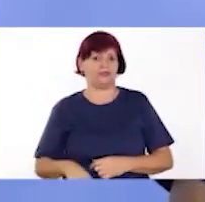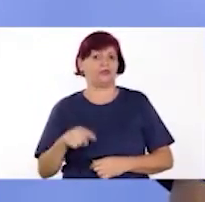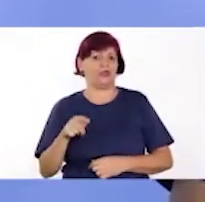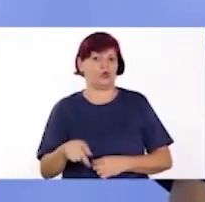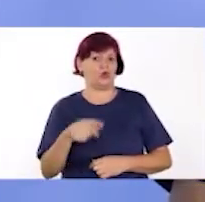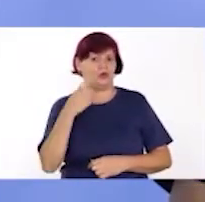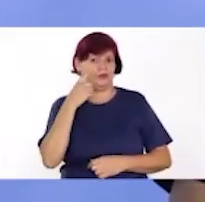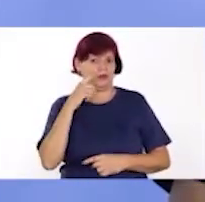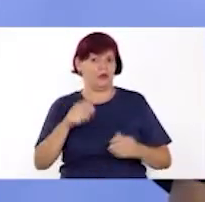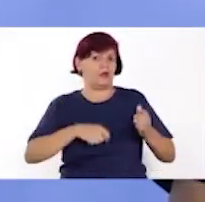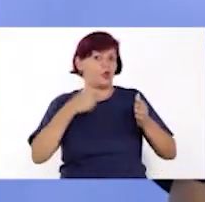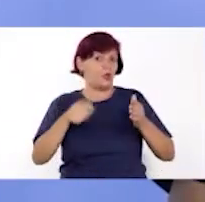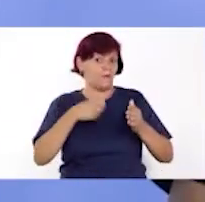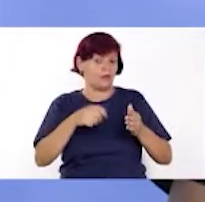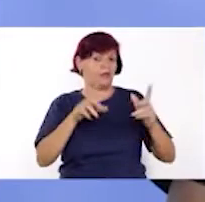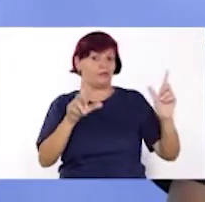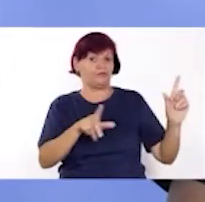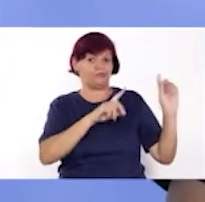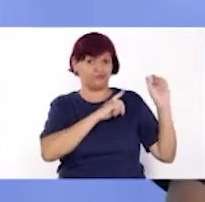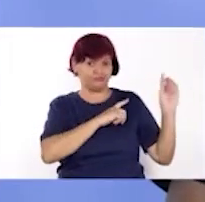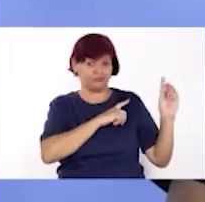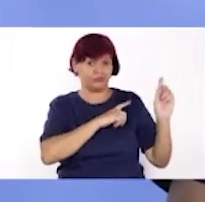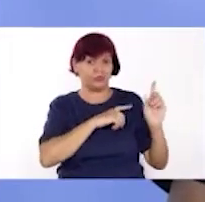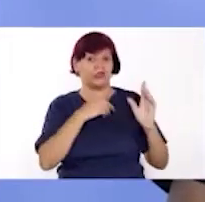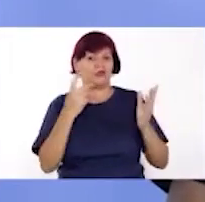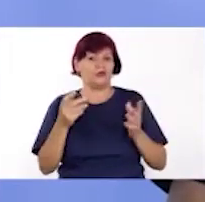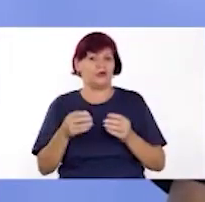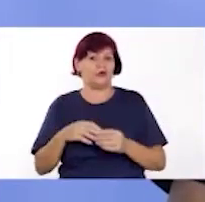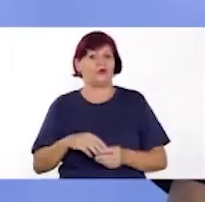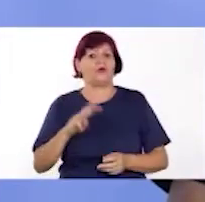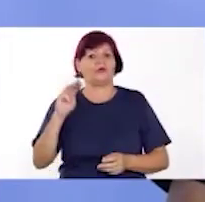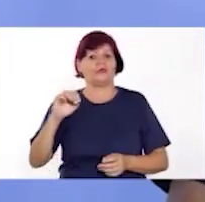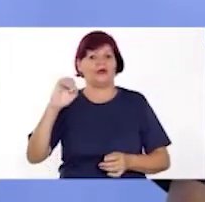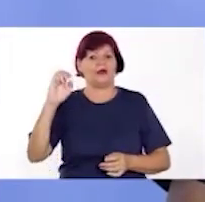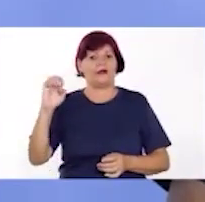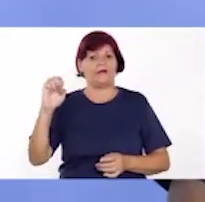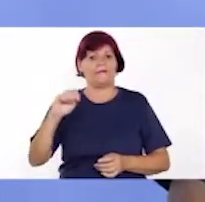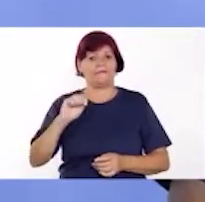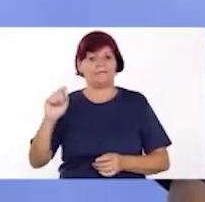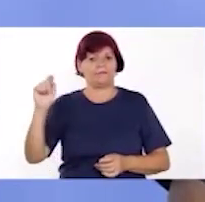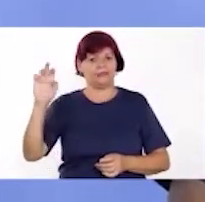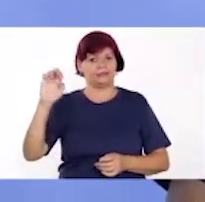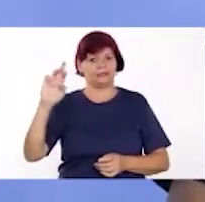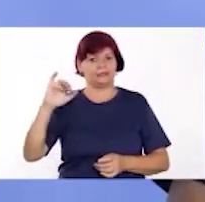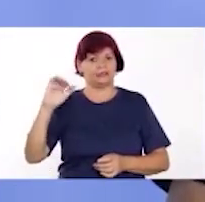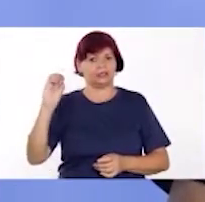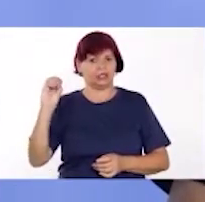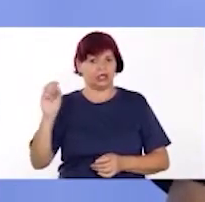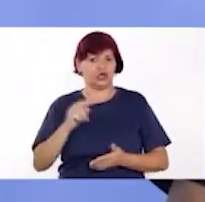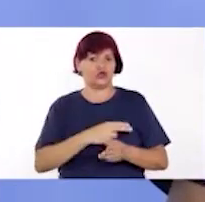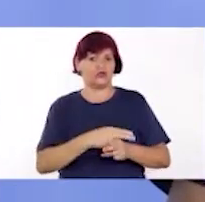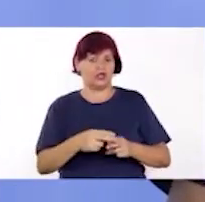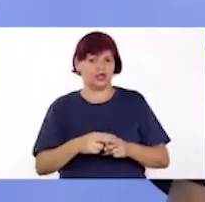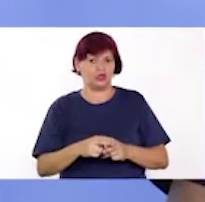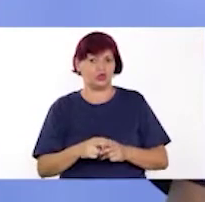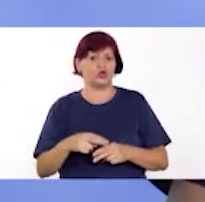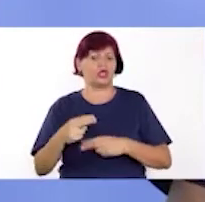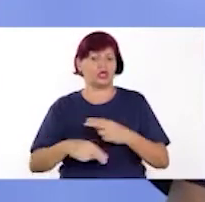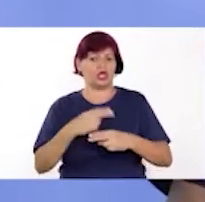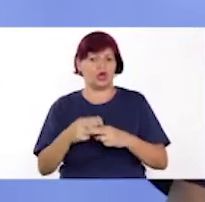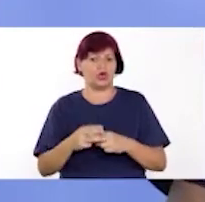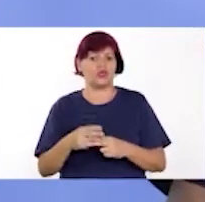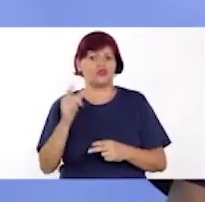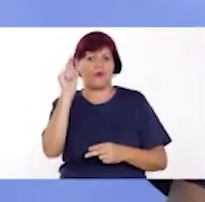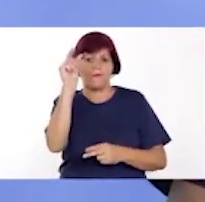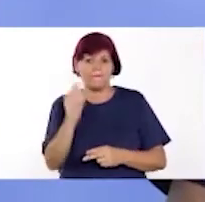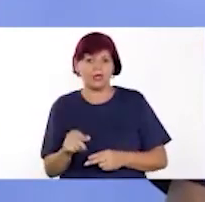les muestro un video que corresponde a la serie Misterios de la Historia que conduce el historiador y